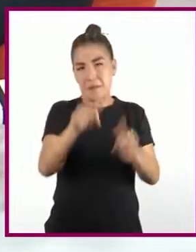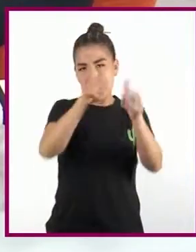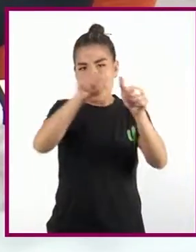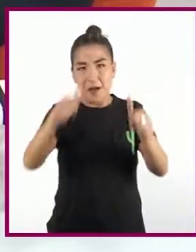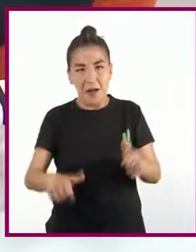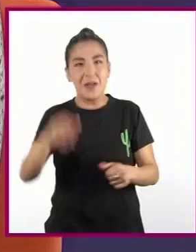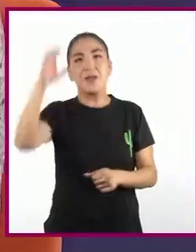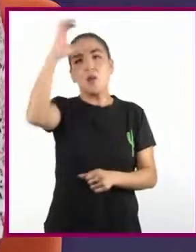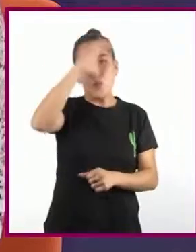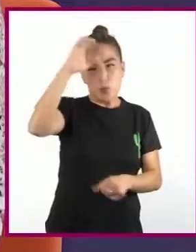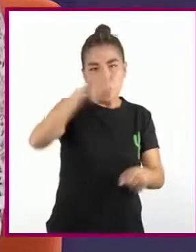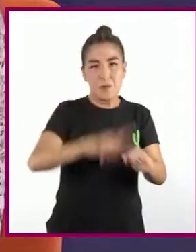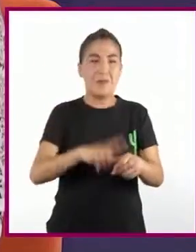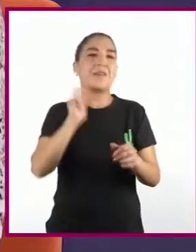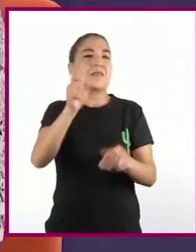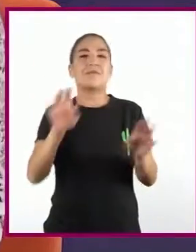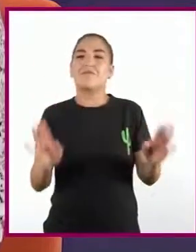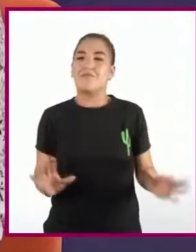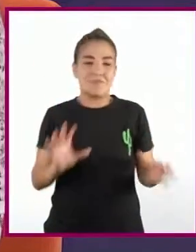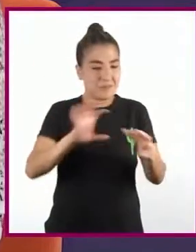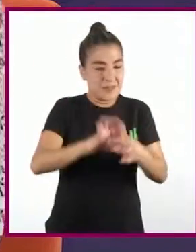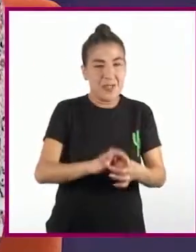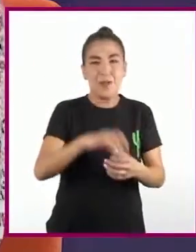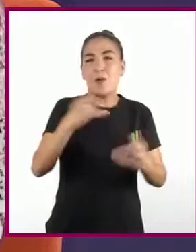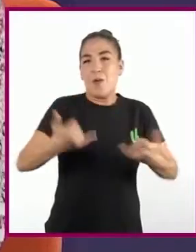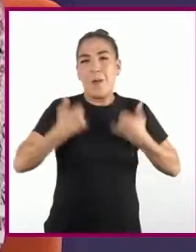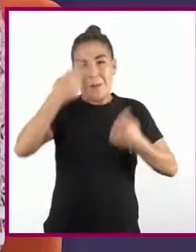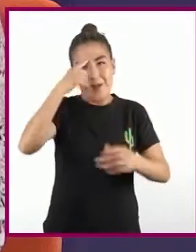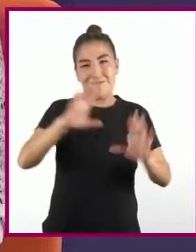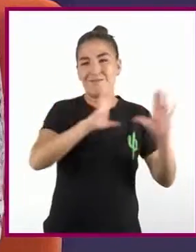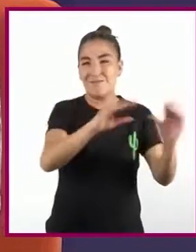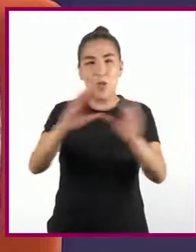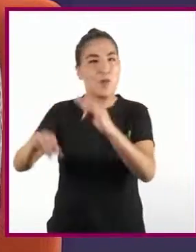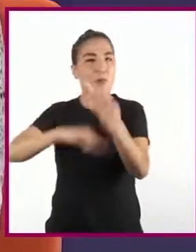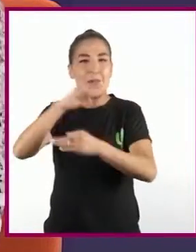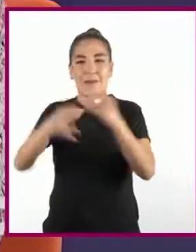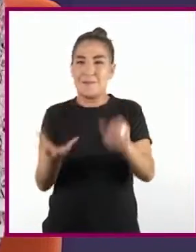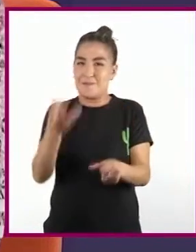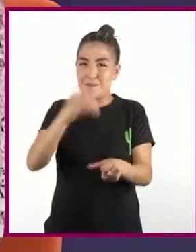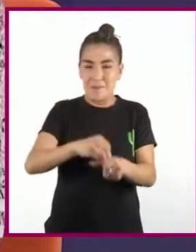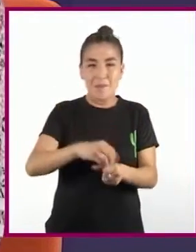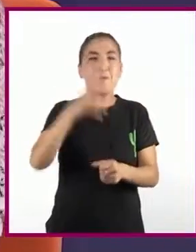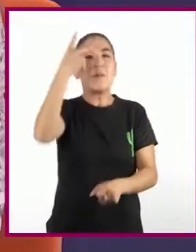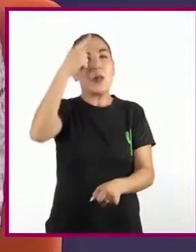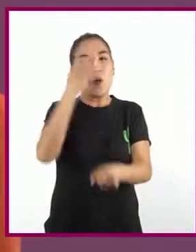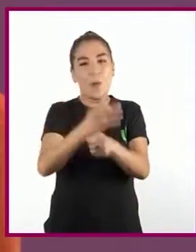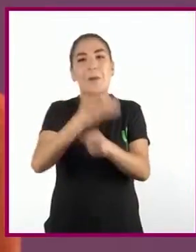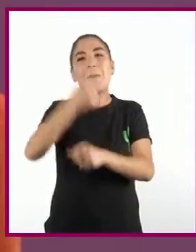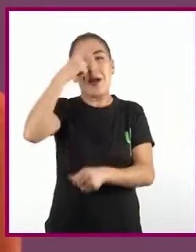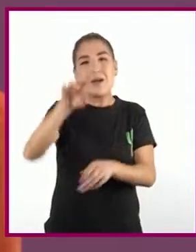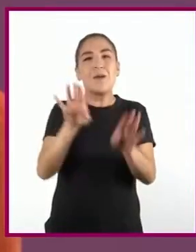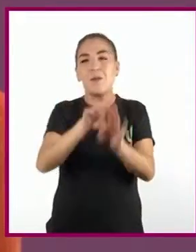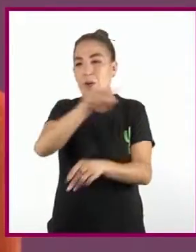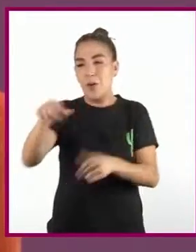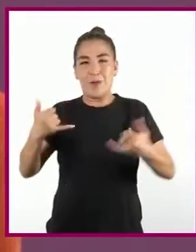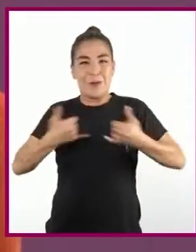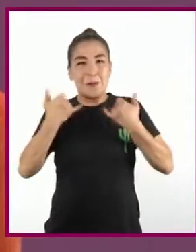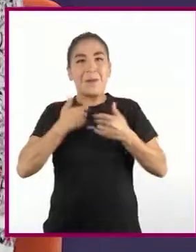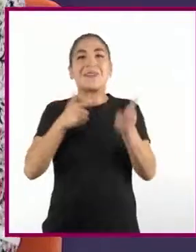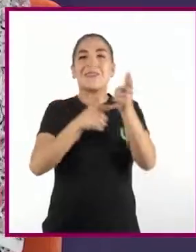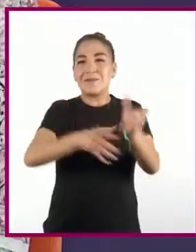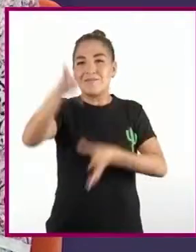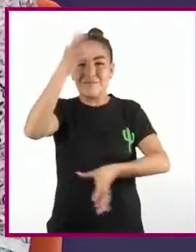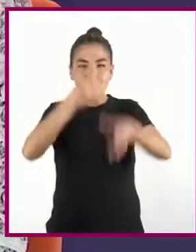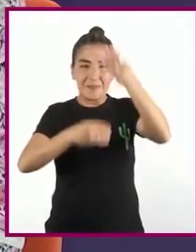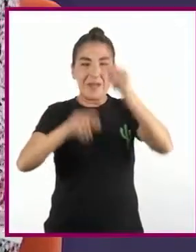porque creemos que hay que tener una formación integral en nuestros jóvenes y lo que queremos es atraerlos, en este caso, a que se sigan formando y a que sigan